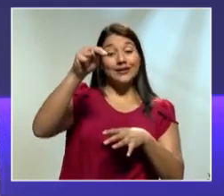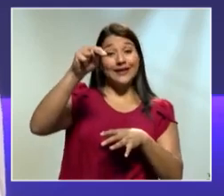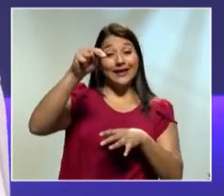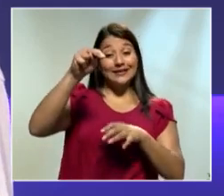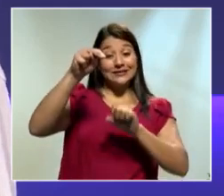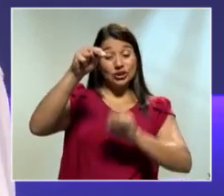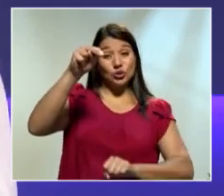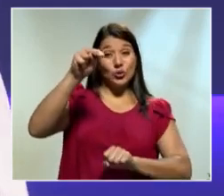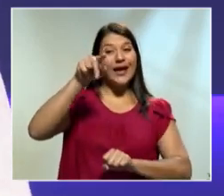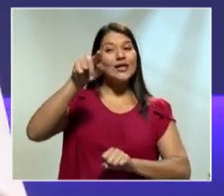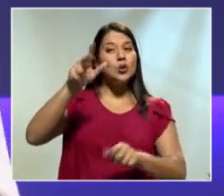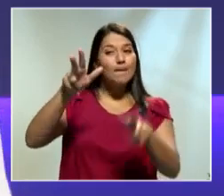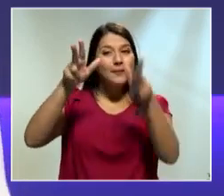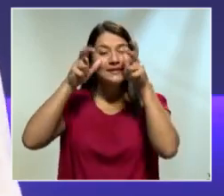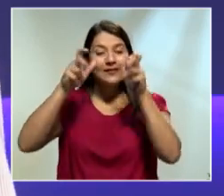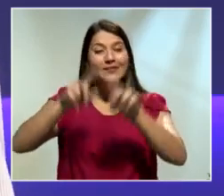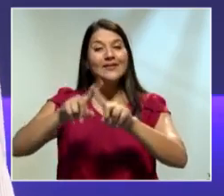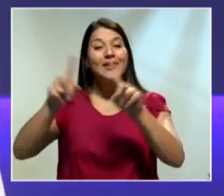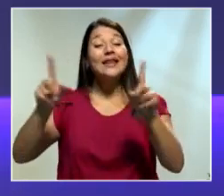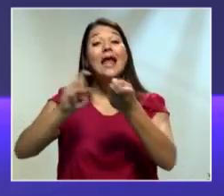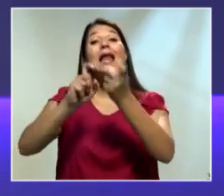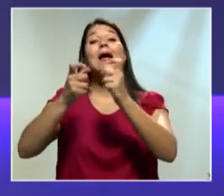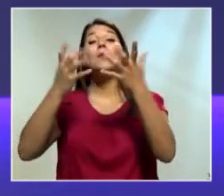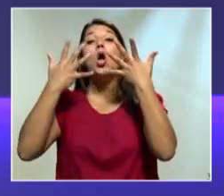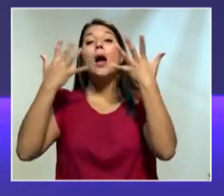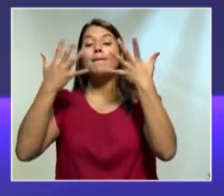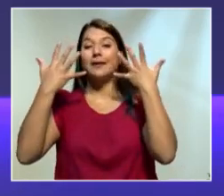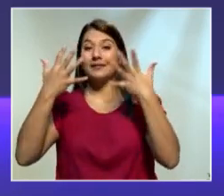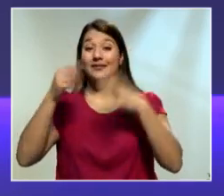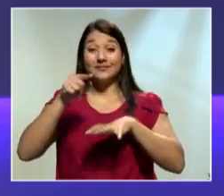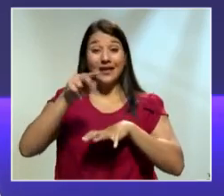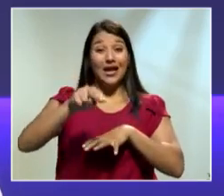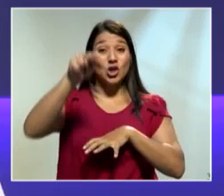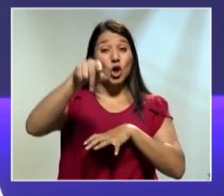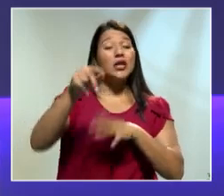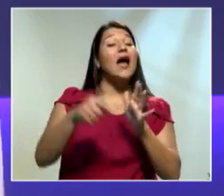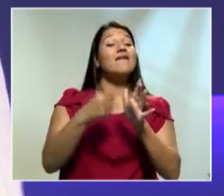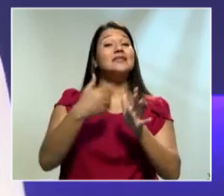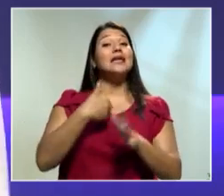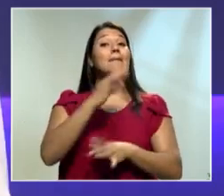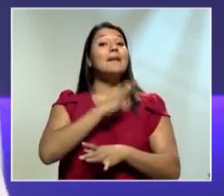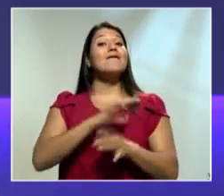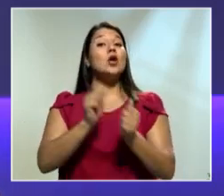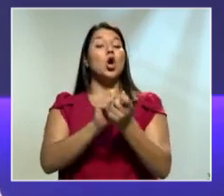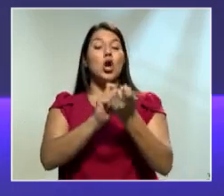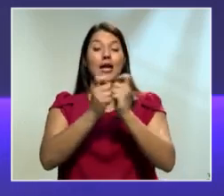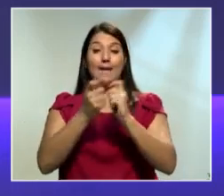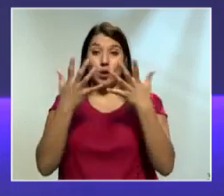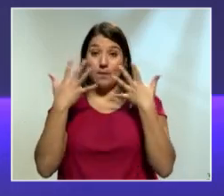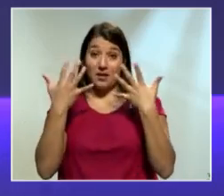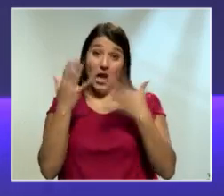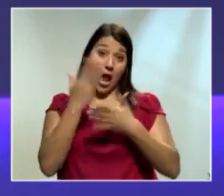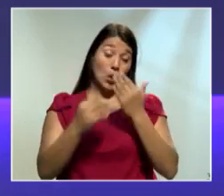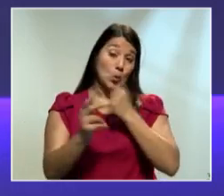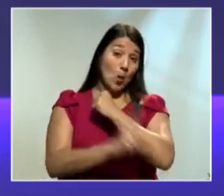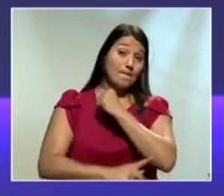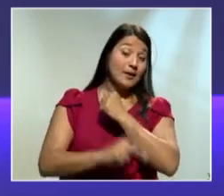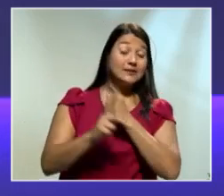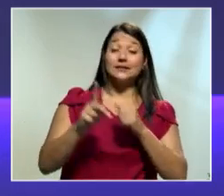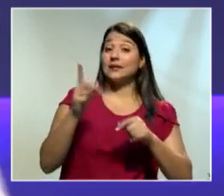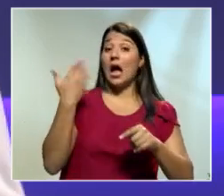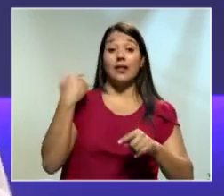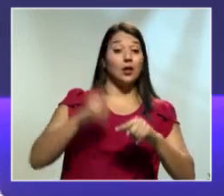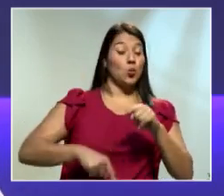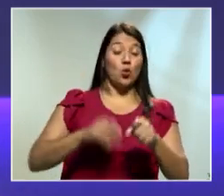lo percibe el sur. ¿Por qué? Porque en el norte hay países que incluso se ven beneficiados con el cambio climático. Hay países que antes no podían practicar